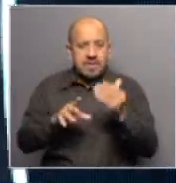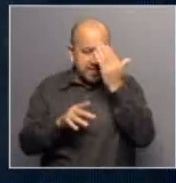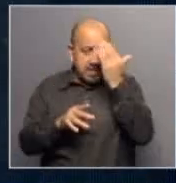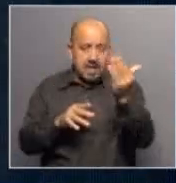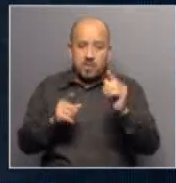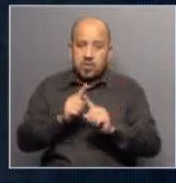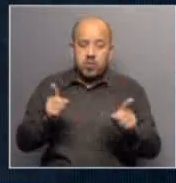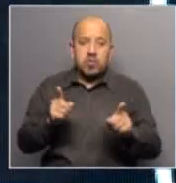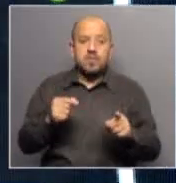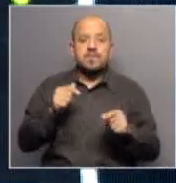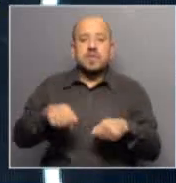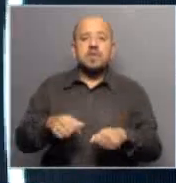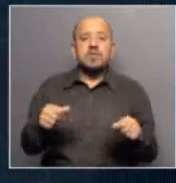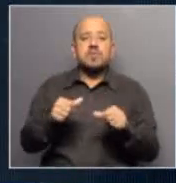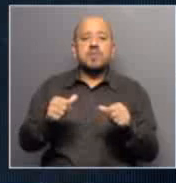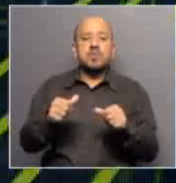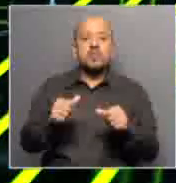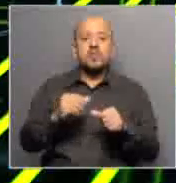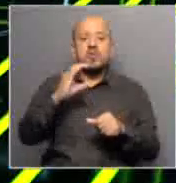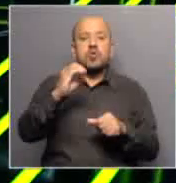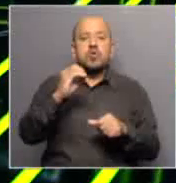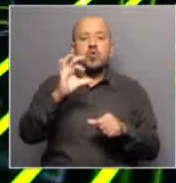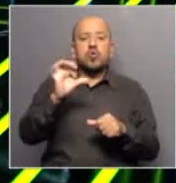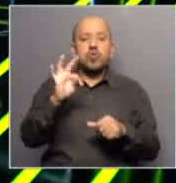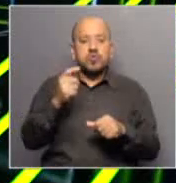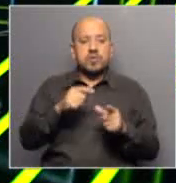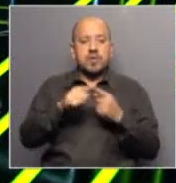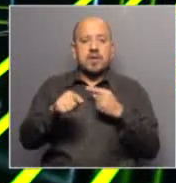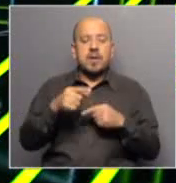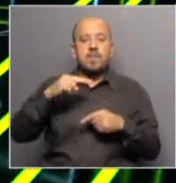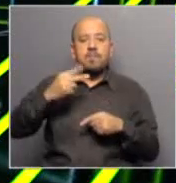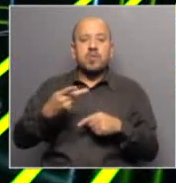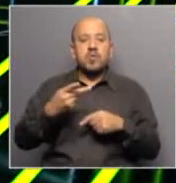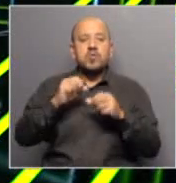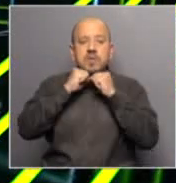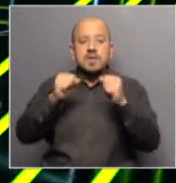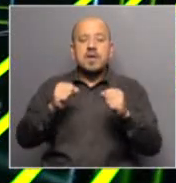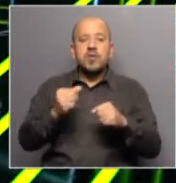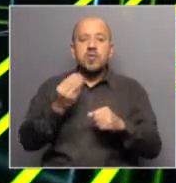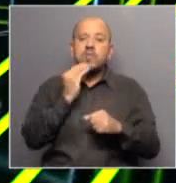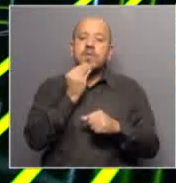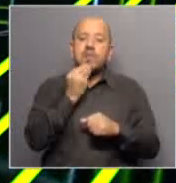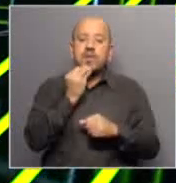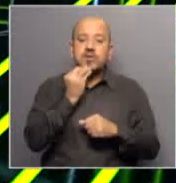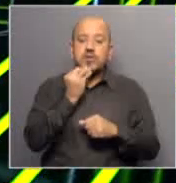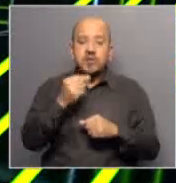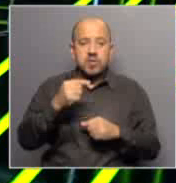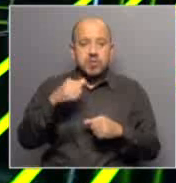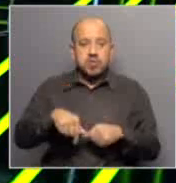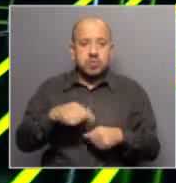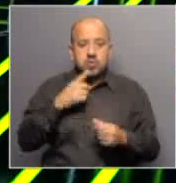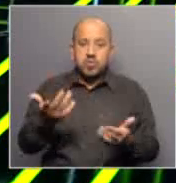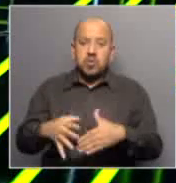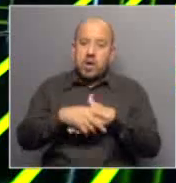Cuando hicimos la transición con el doctor Leonardo Costa, prosecretario de Jorge Valle, bueno, yo me aprecio de ser